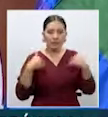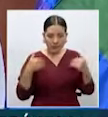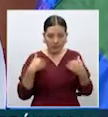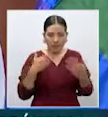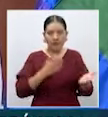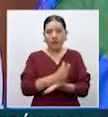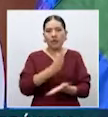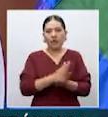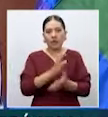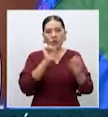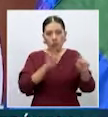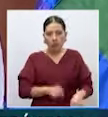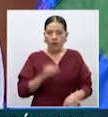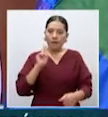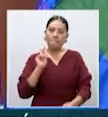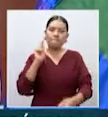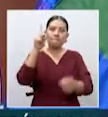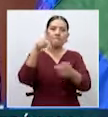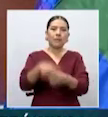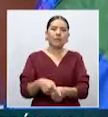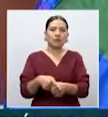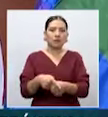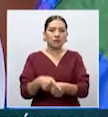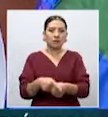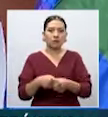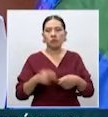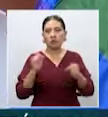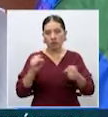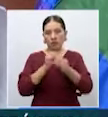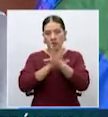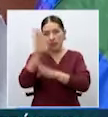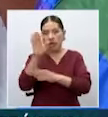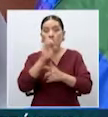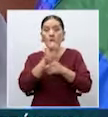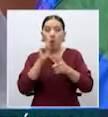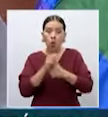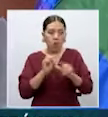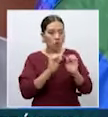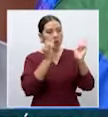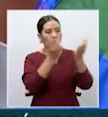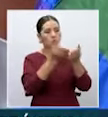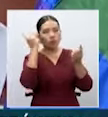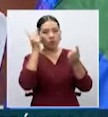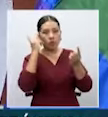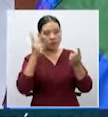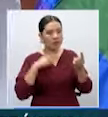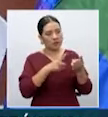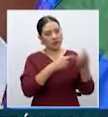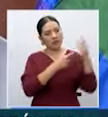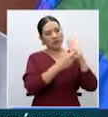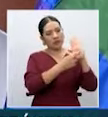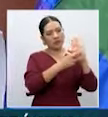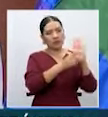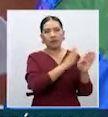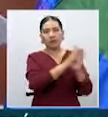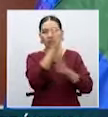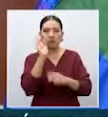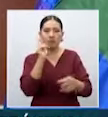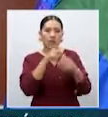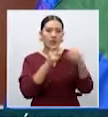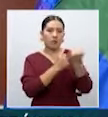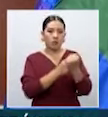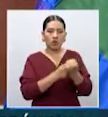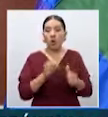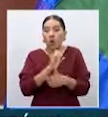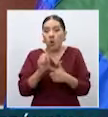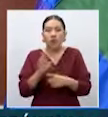asuntos públicos directamente o por medio de representantes libremente elegidos. Directamente es el referéndum. Y